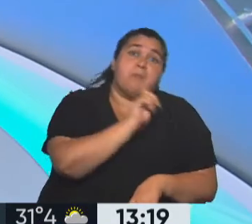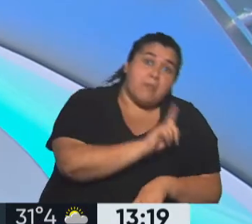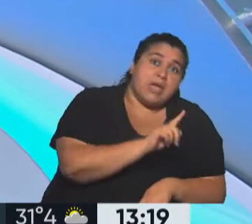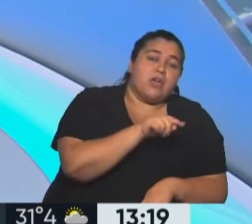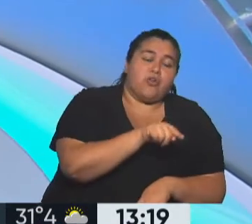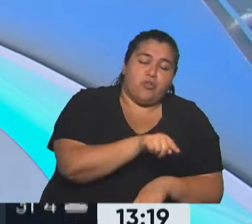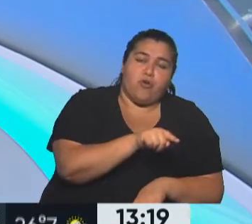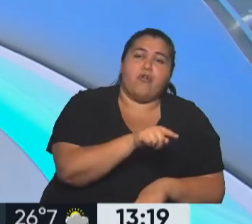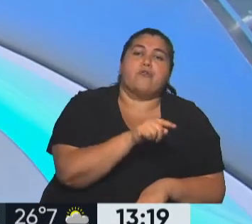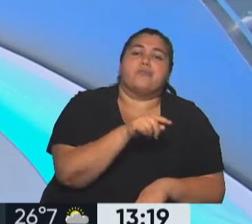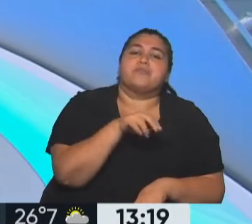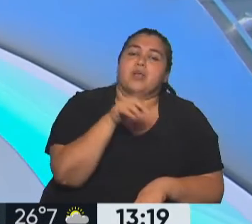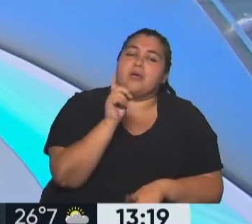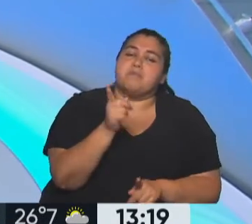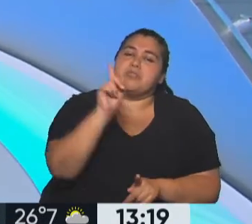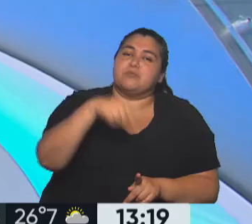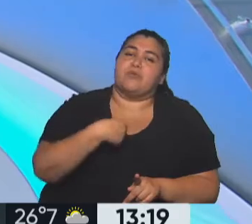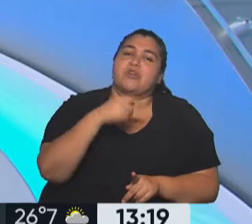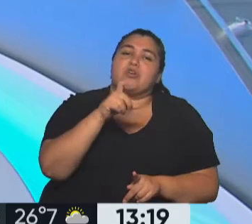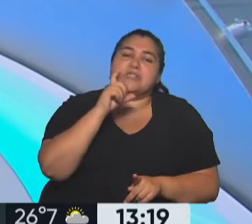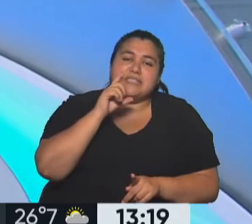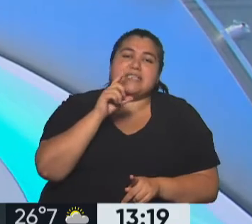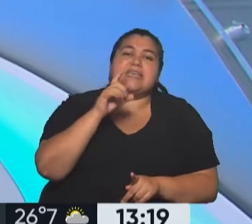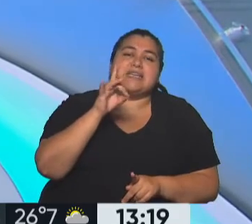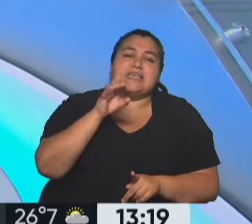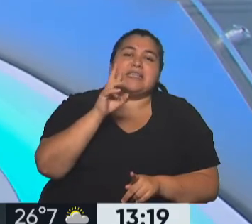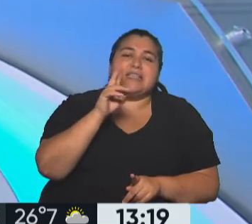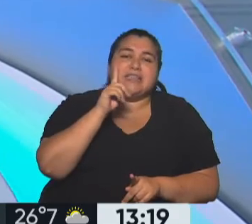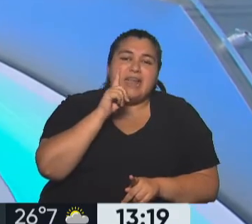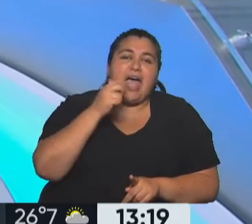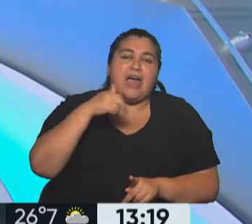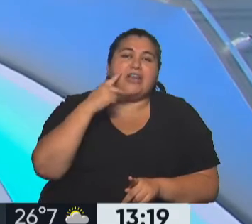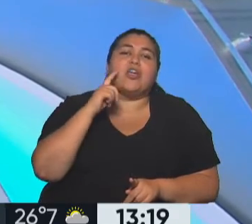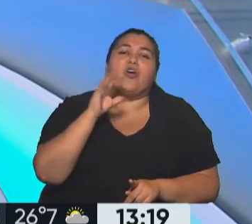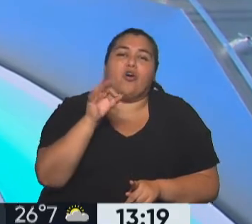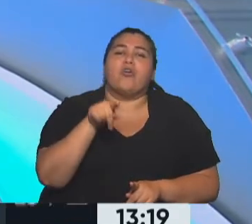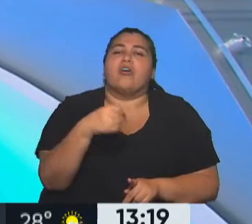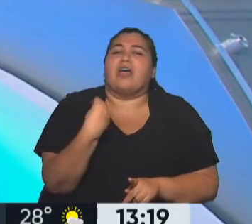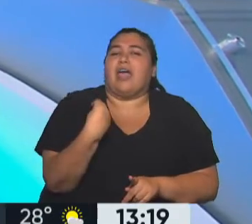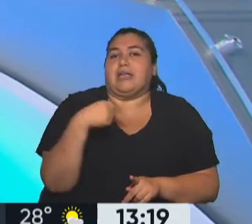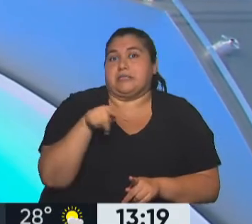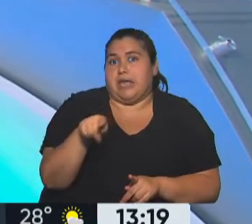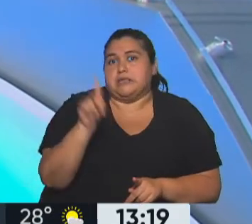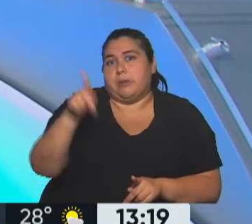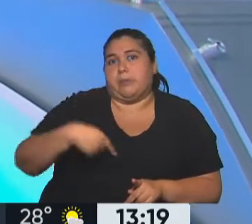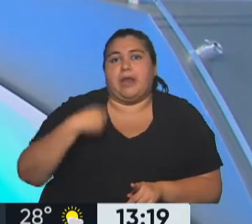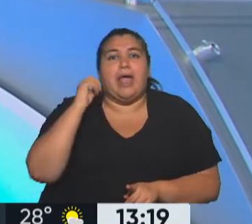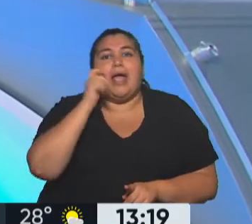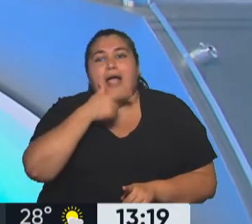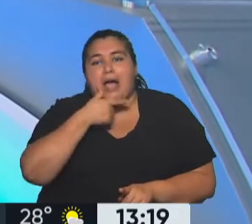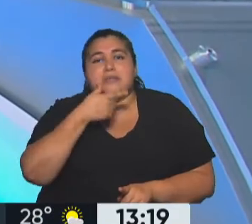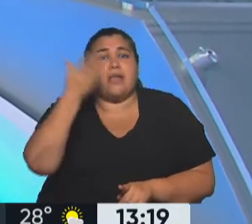monóxido de carbono, por eso yo me inclino más por el cianhídrico, que es el cianhídrico es el mismo gas que se produjo